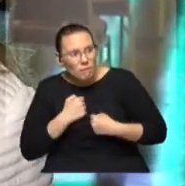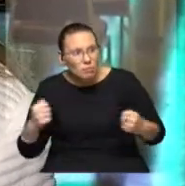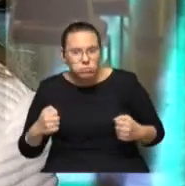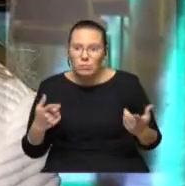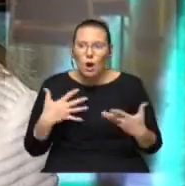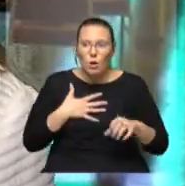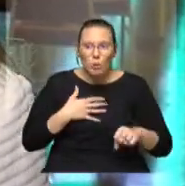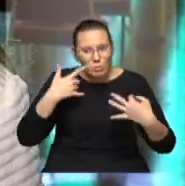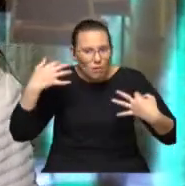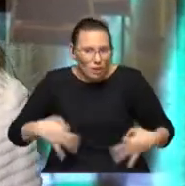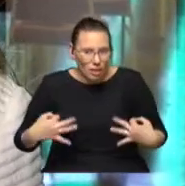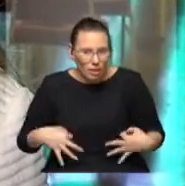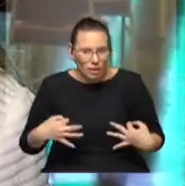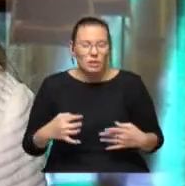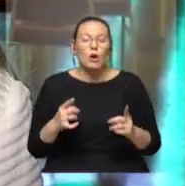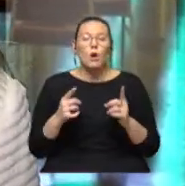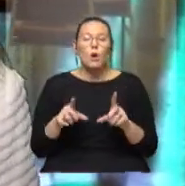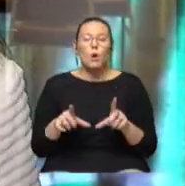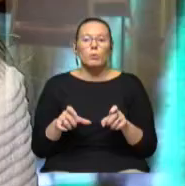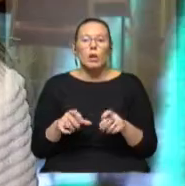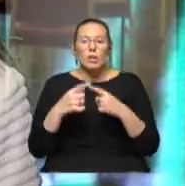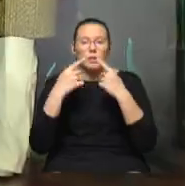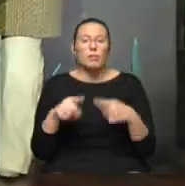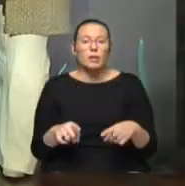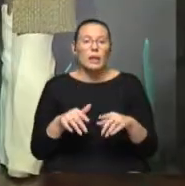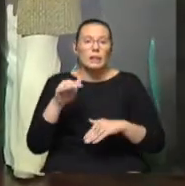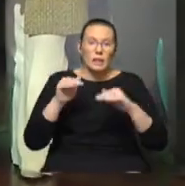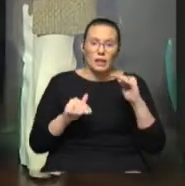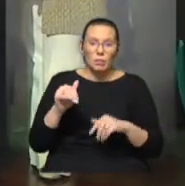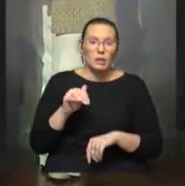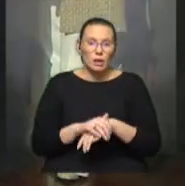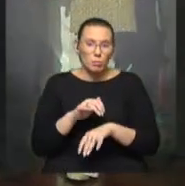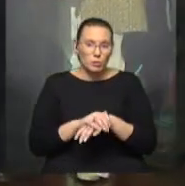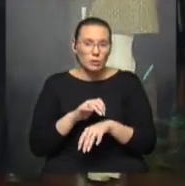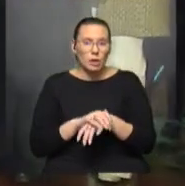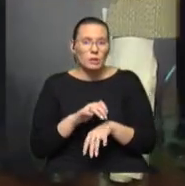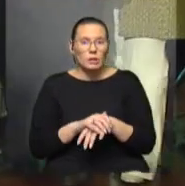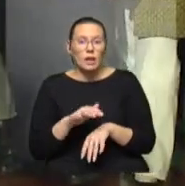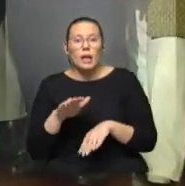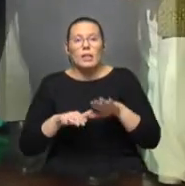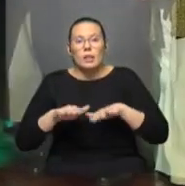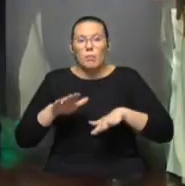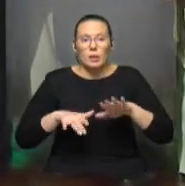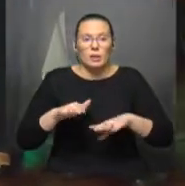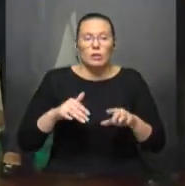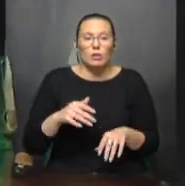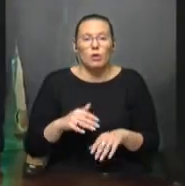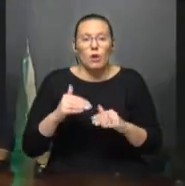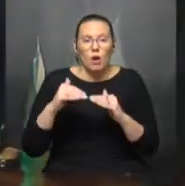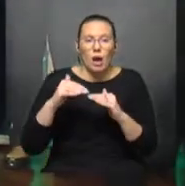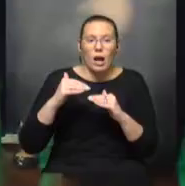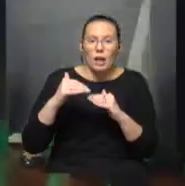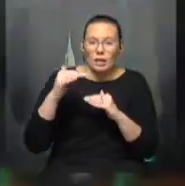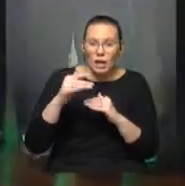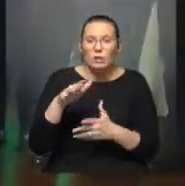un compromiso real. Por supuesto que hay distintos niveles de responsabilidad en relación a los distintos grados de impacto que